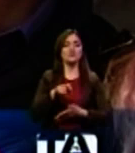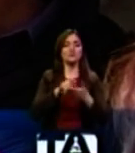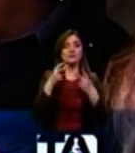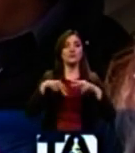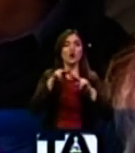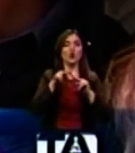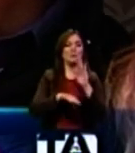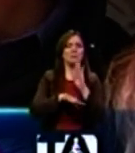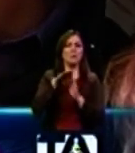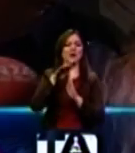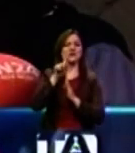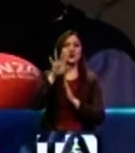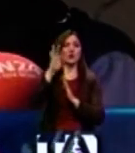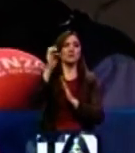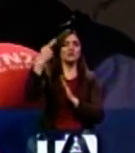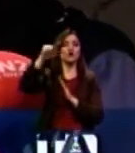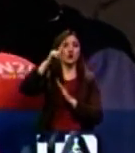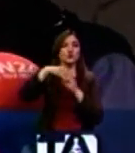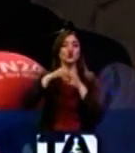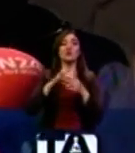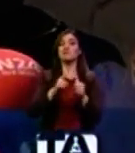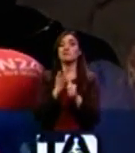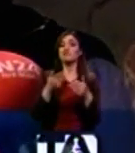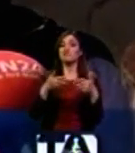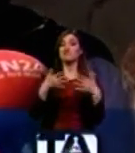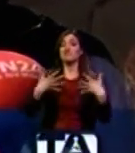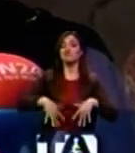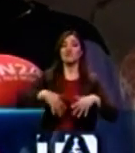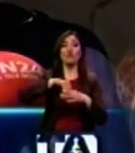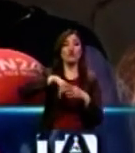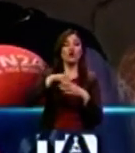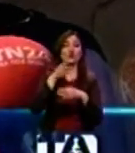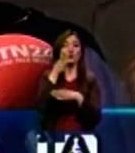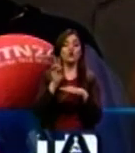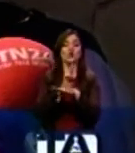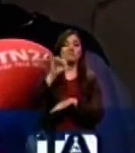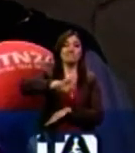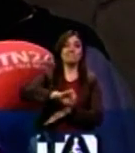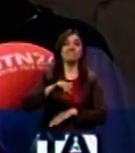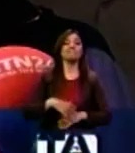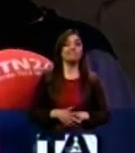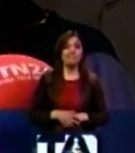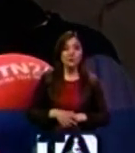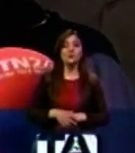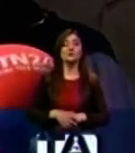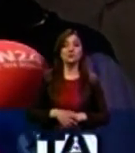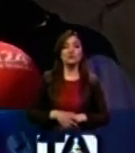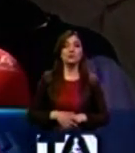sobreprecio de 140 millones de dólares. El principal delito es el delito de peculado. Y en este delito también